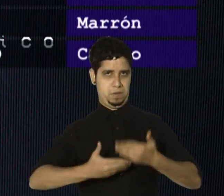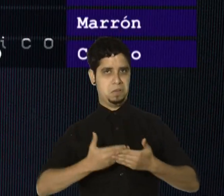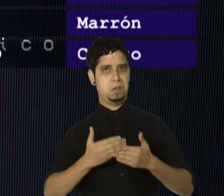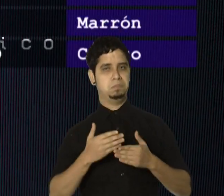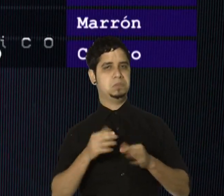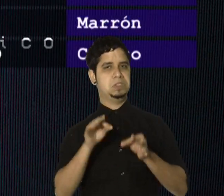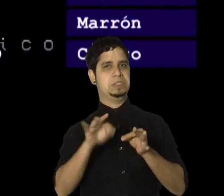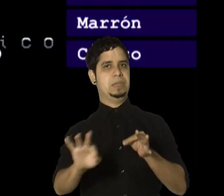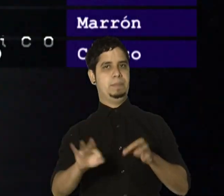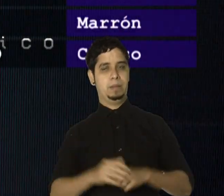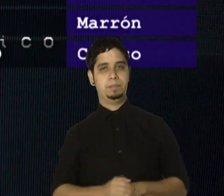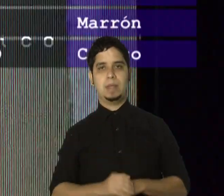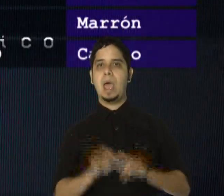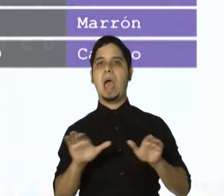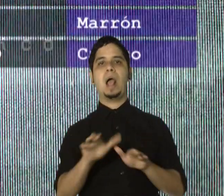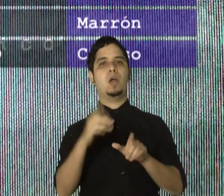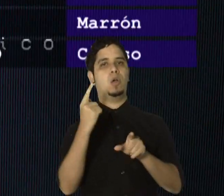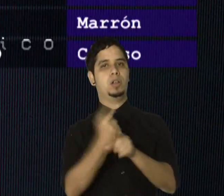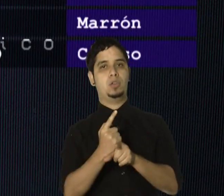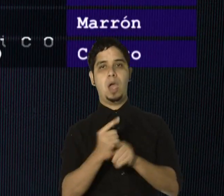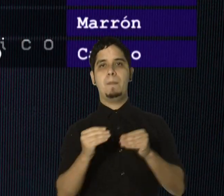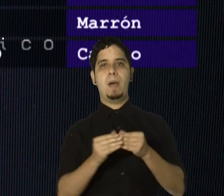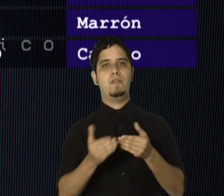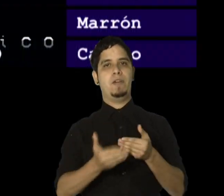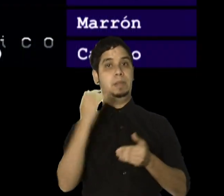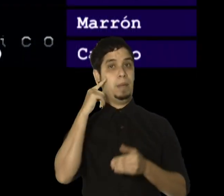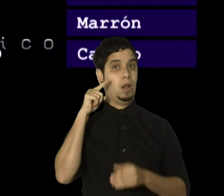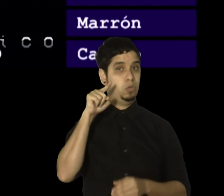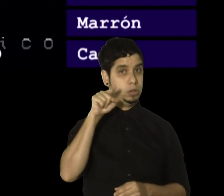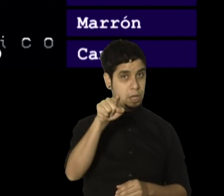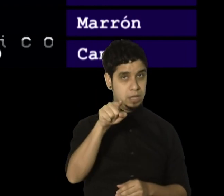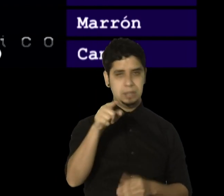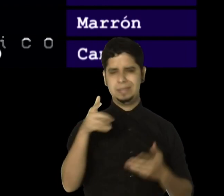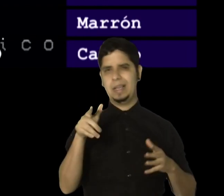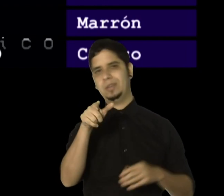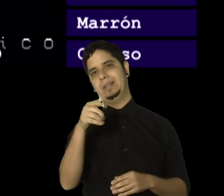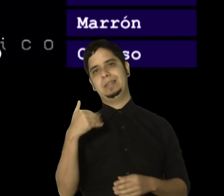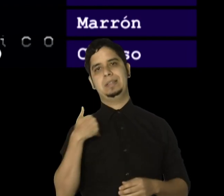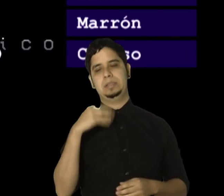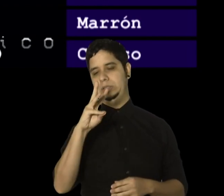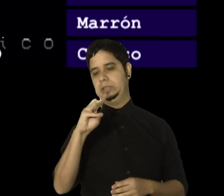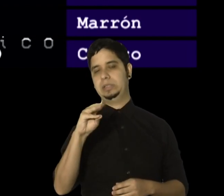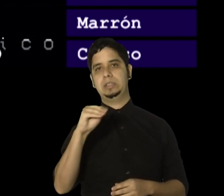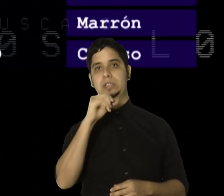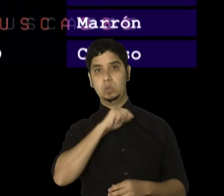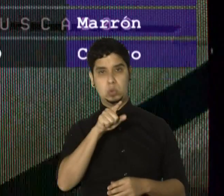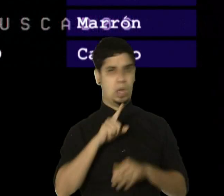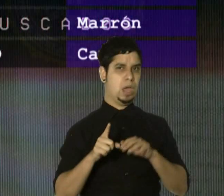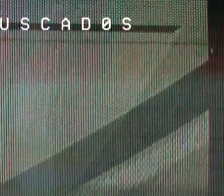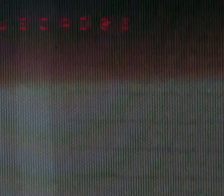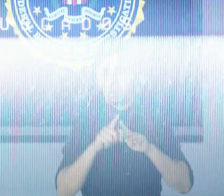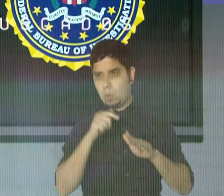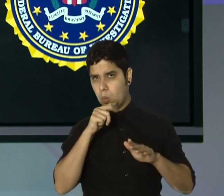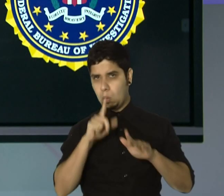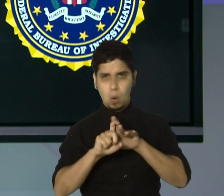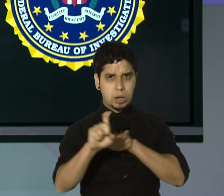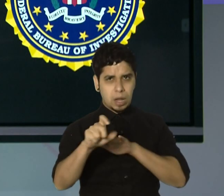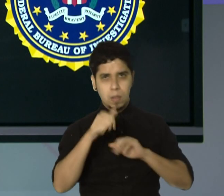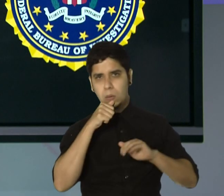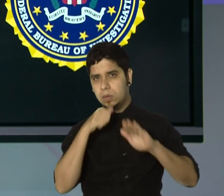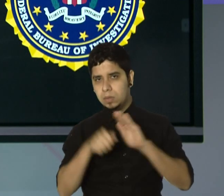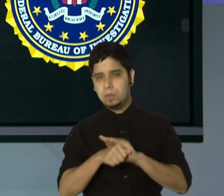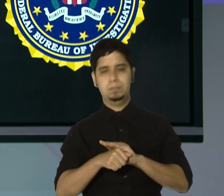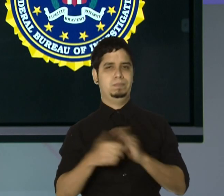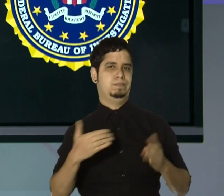Haga lo correcto. Es más fácil para usted ya a los 60 años estar corriendo, estar escondiéndose. El